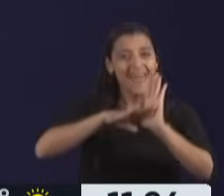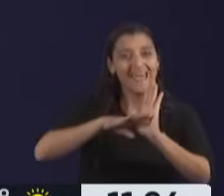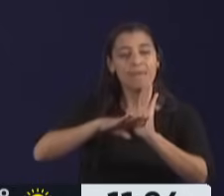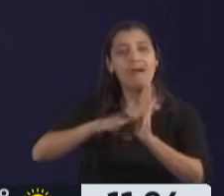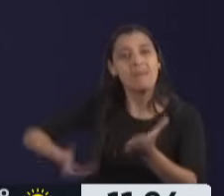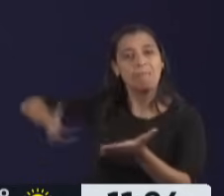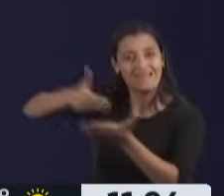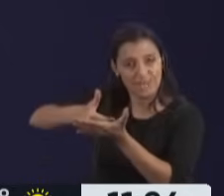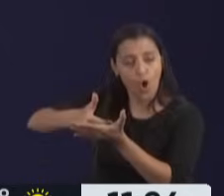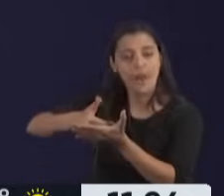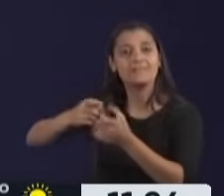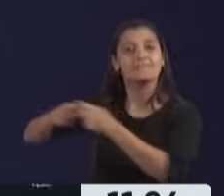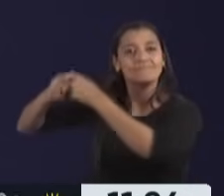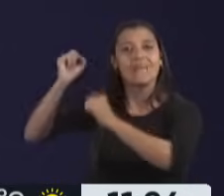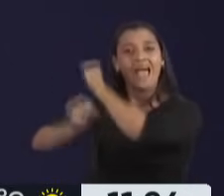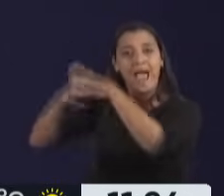régimen de inversiones,